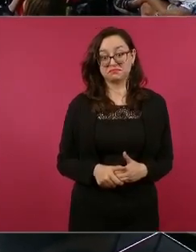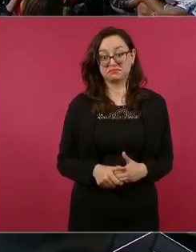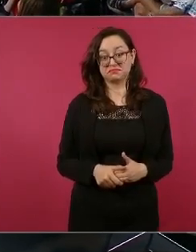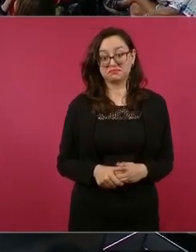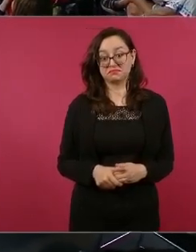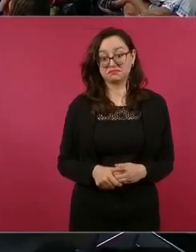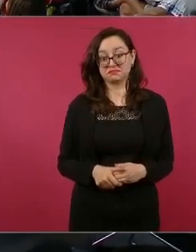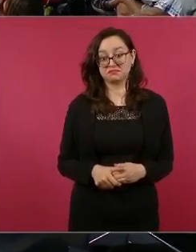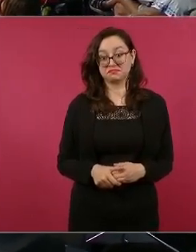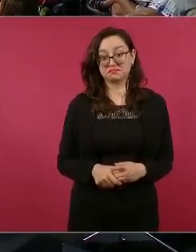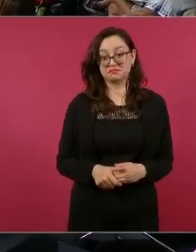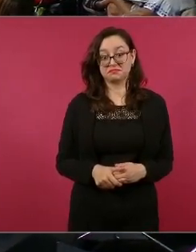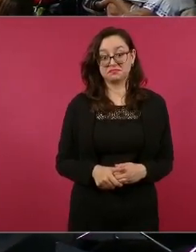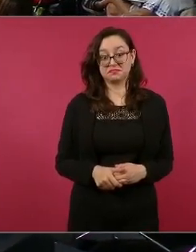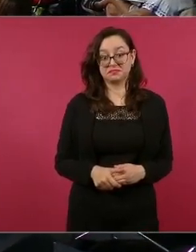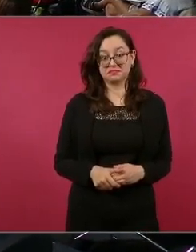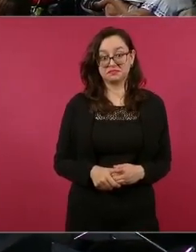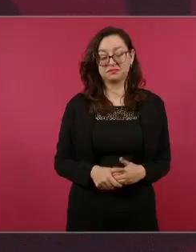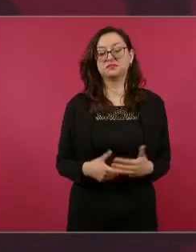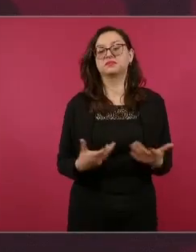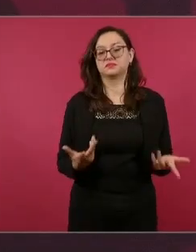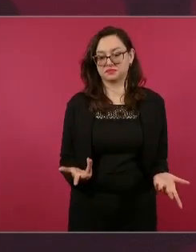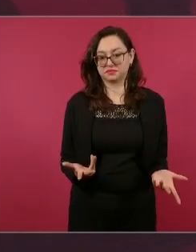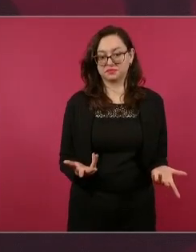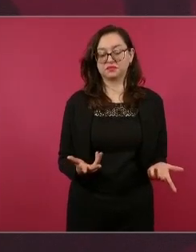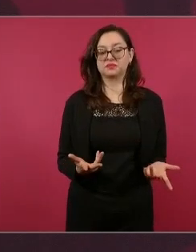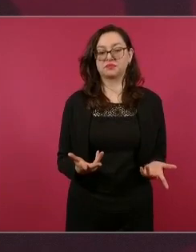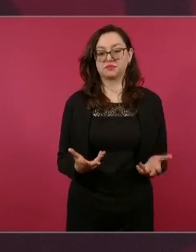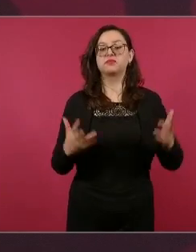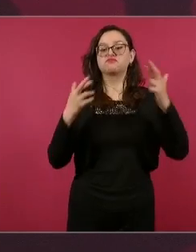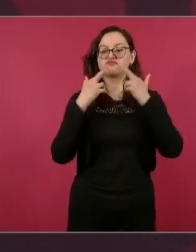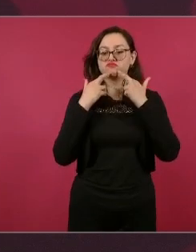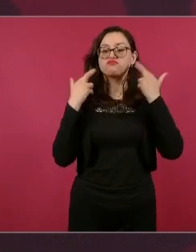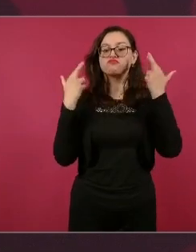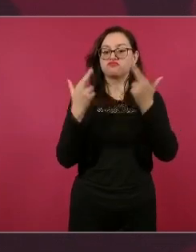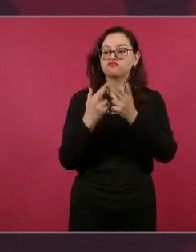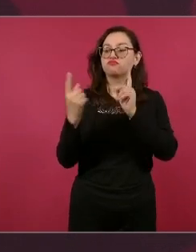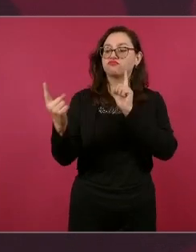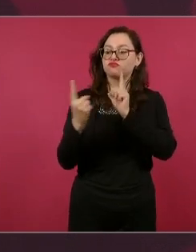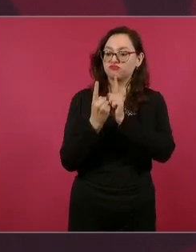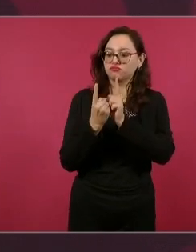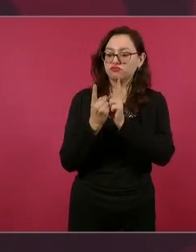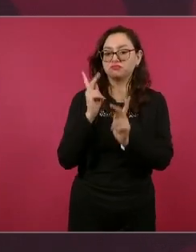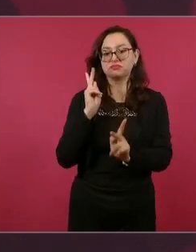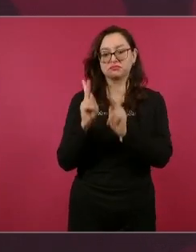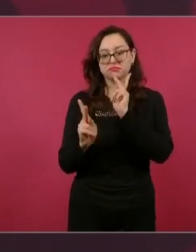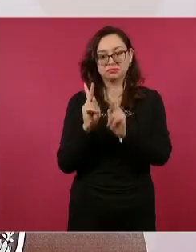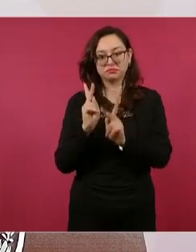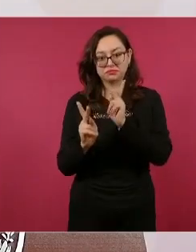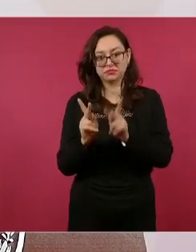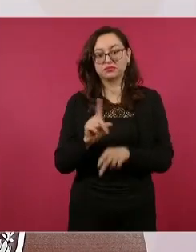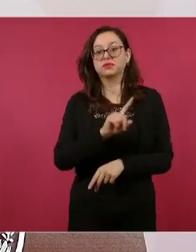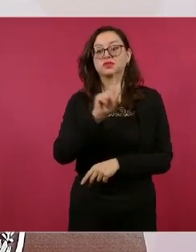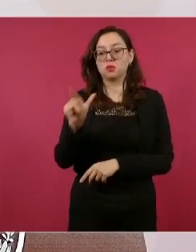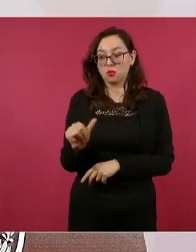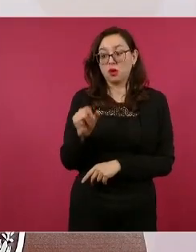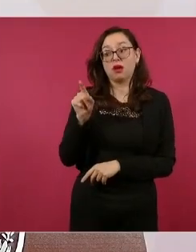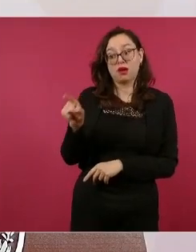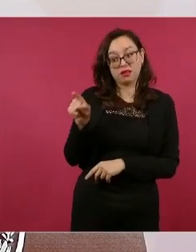una reunión que vamos a platicar y seguramente ella les va a informar a